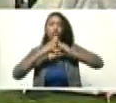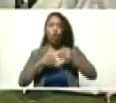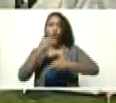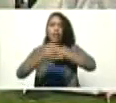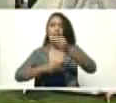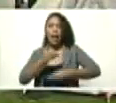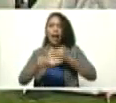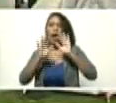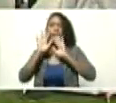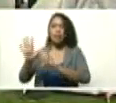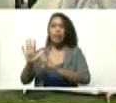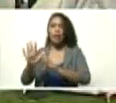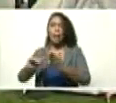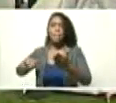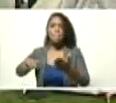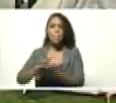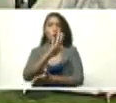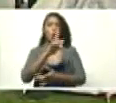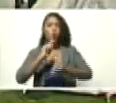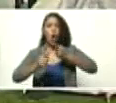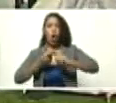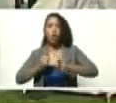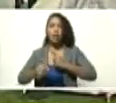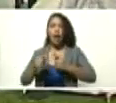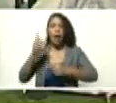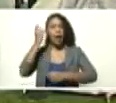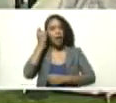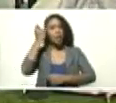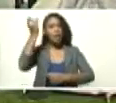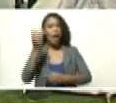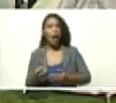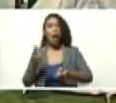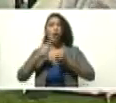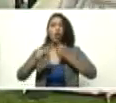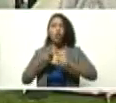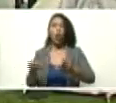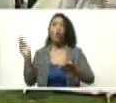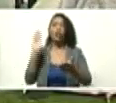cambiado y reimpulsar las cosas, reinventar las cosas.